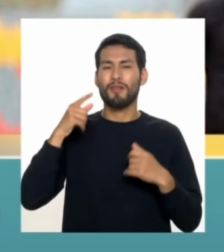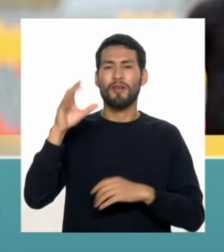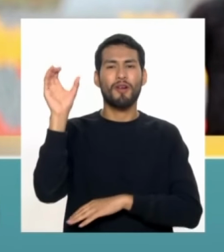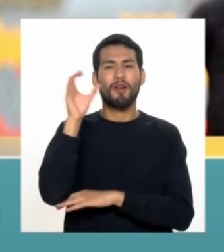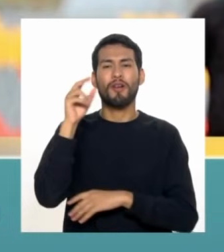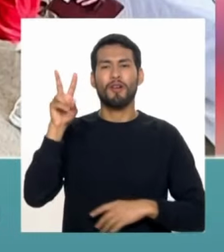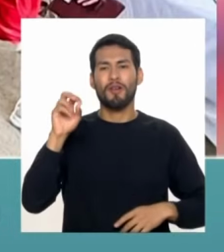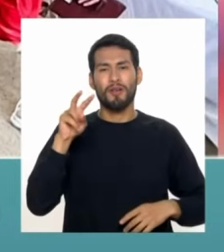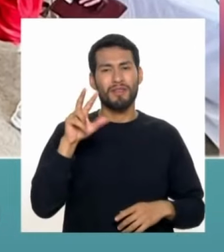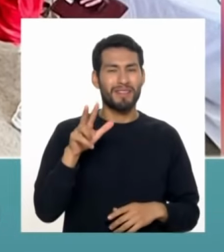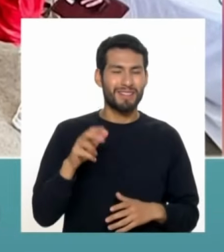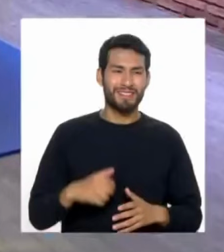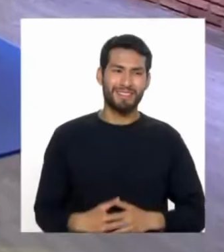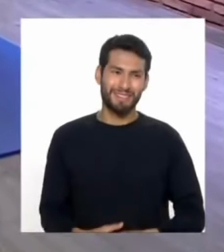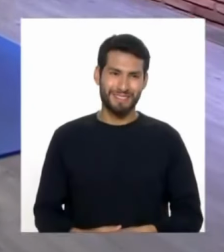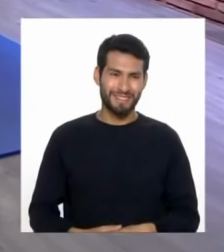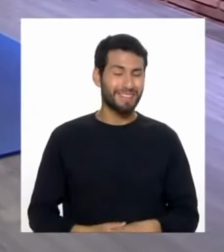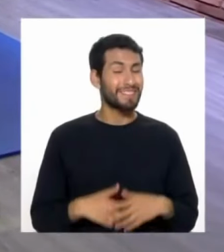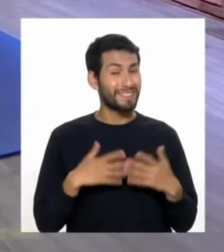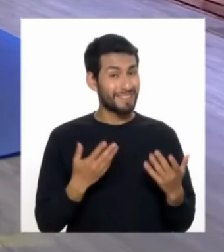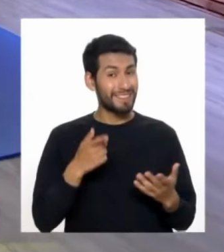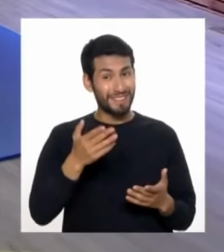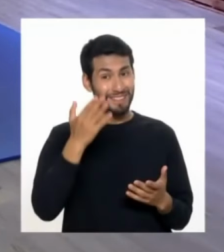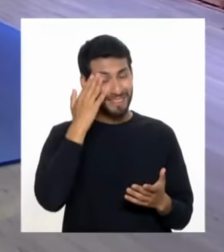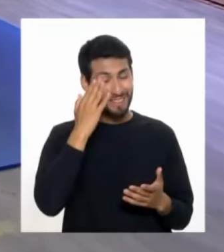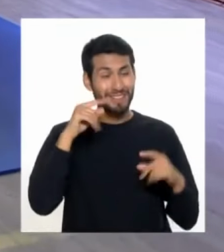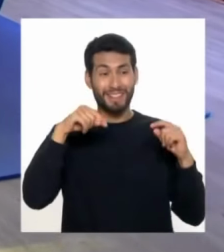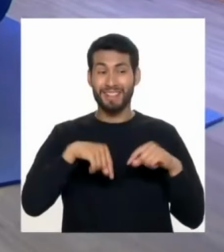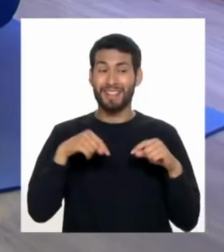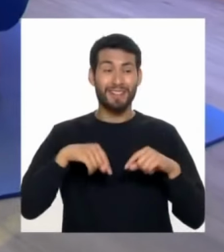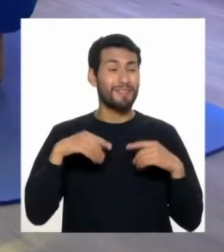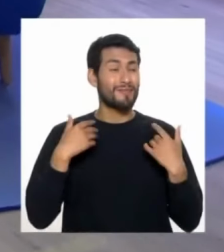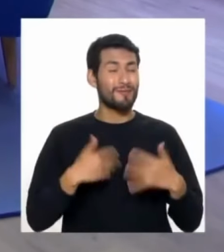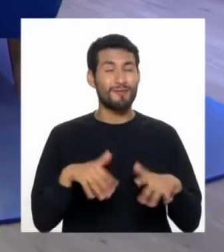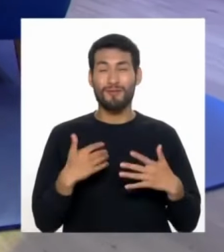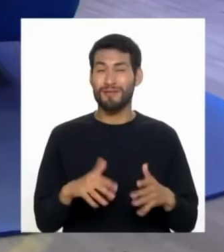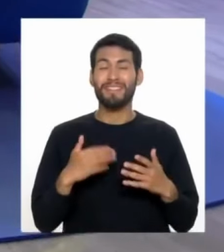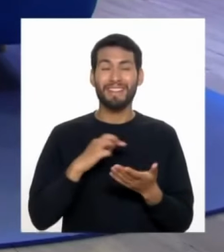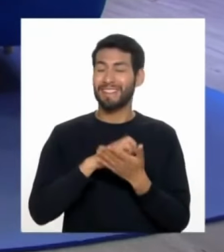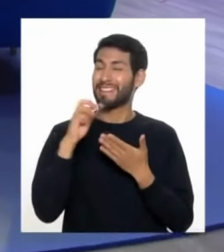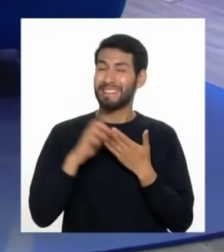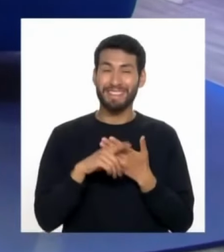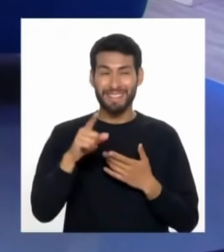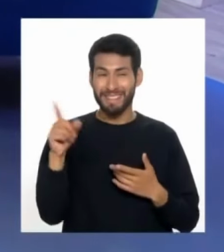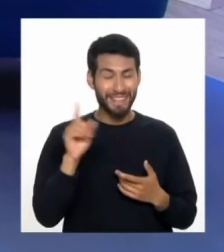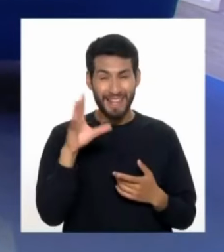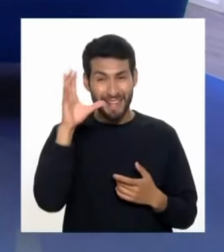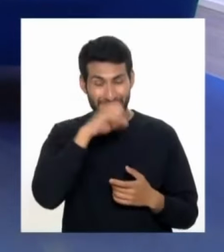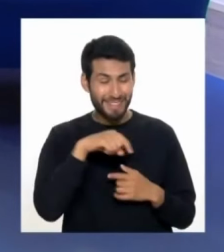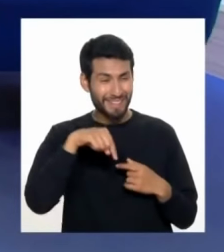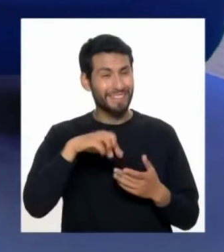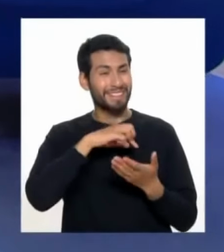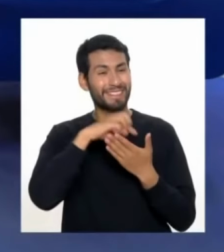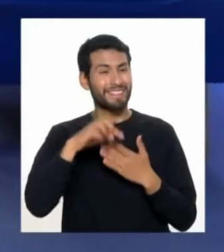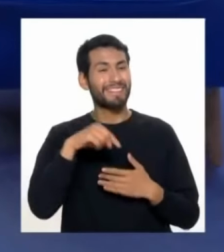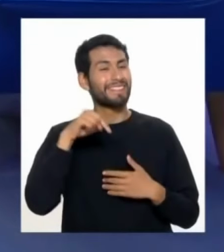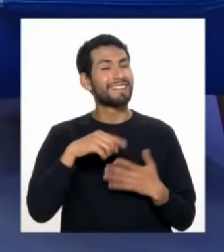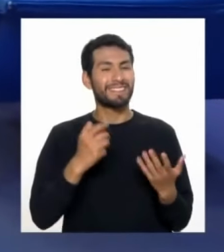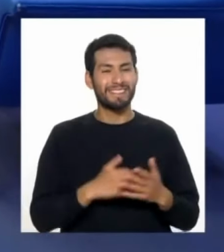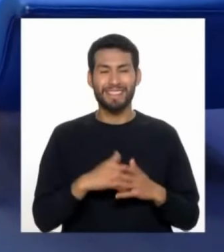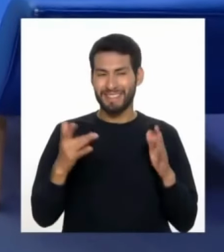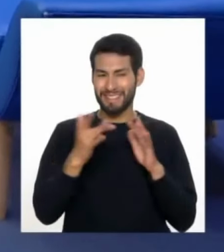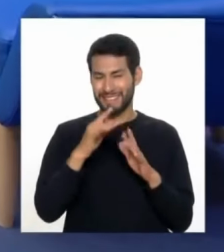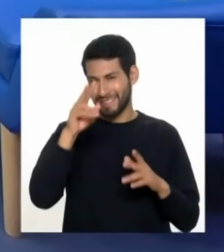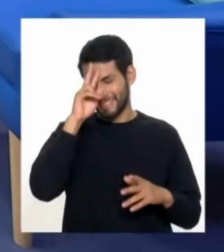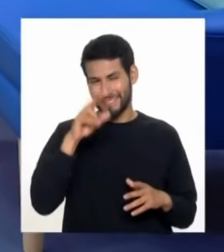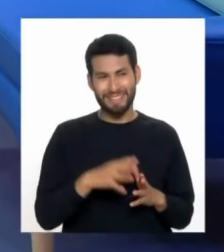el 2023. Así que ya lo saben, hoy tenemos un gran programa. No se pueden despegar de la programación de